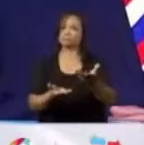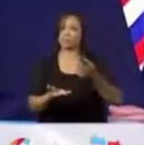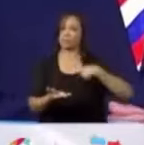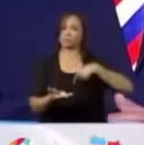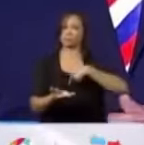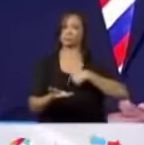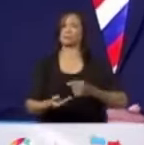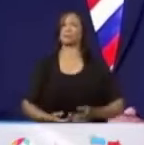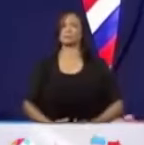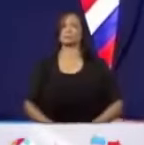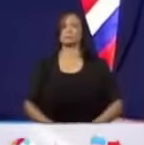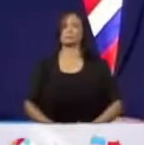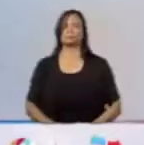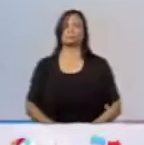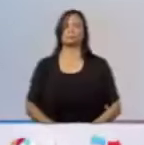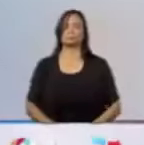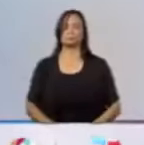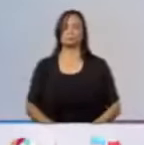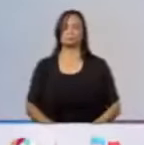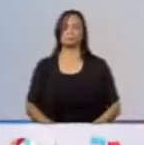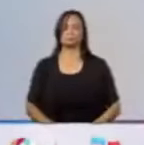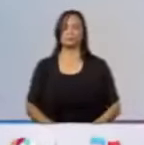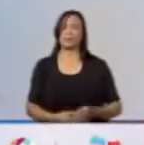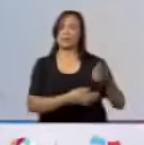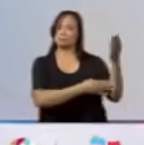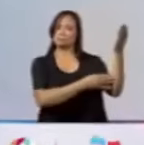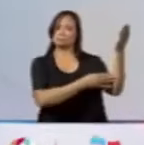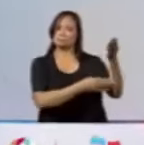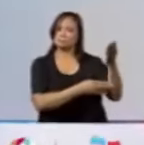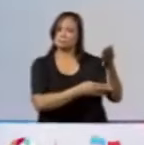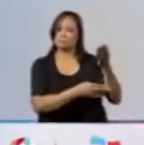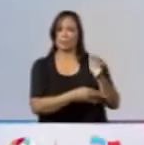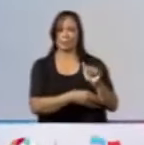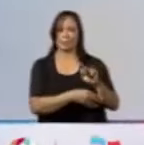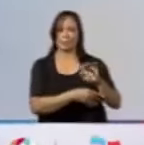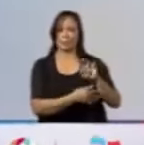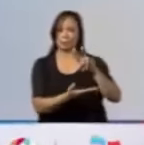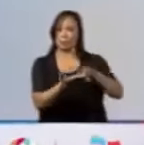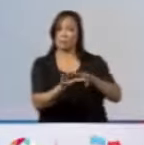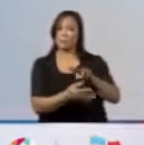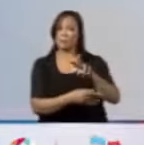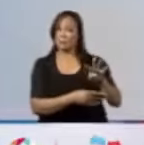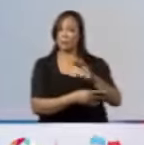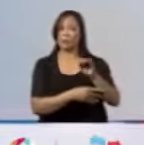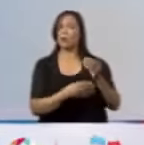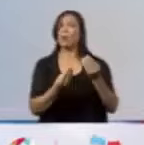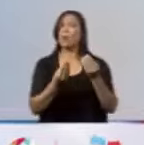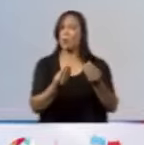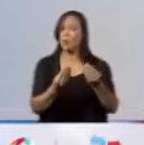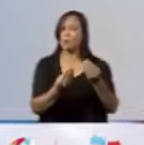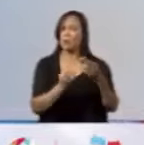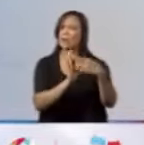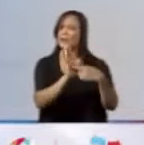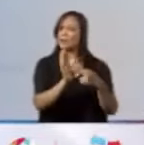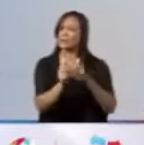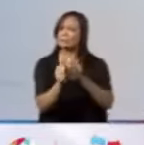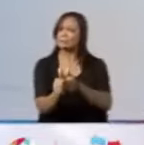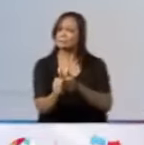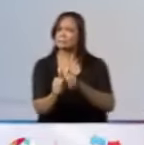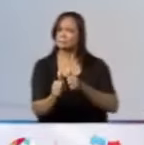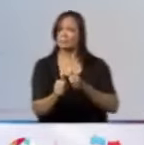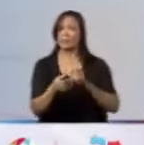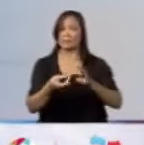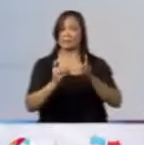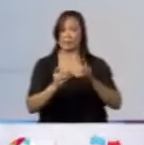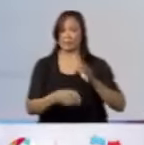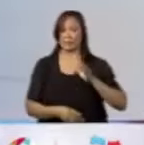de nosotros. La dinámica de los debates presidenciales ANGE 2024 funciona de la siguiente manera.